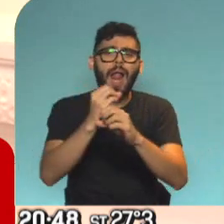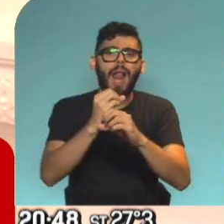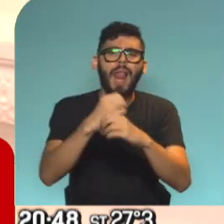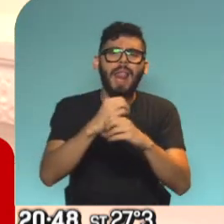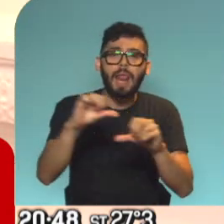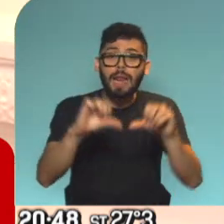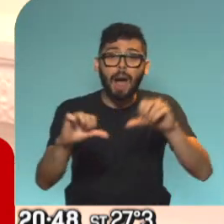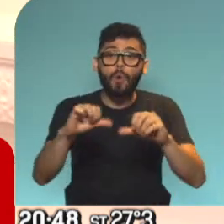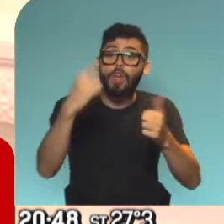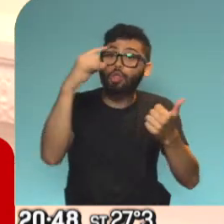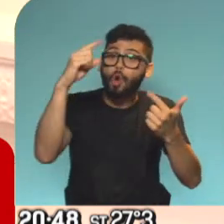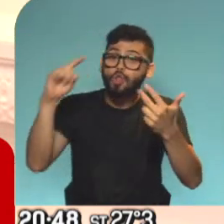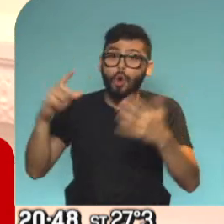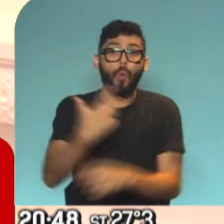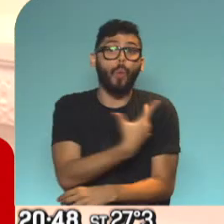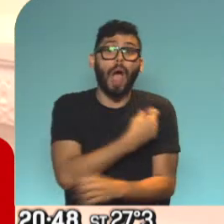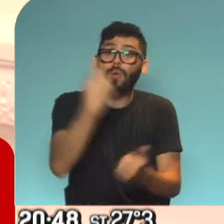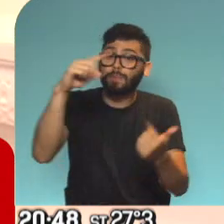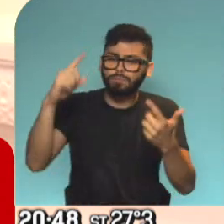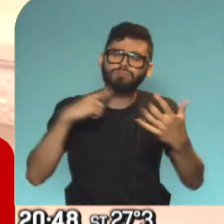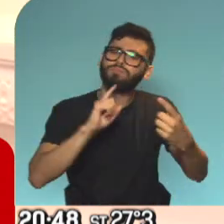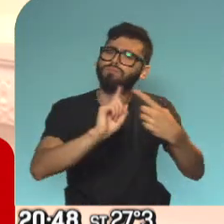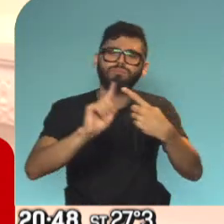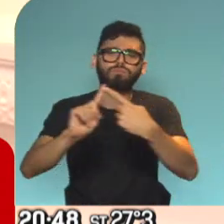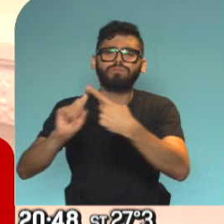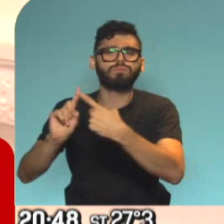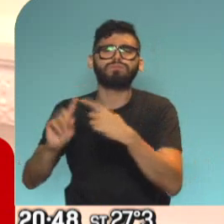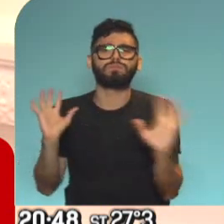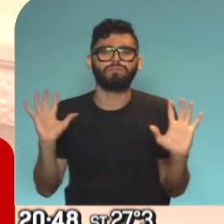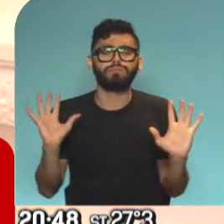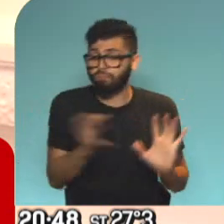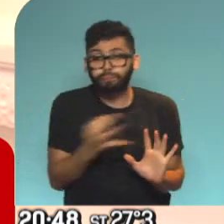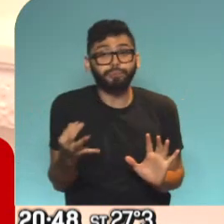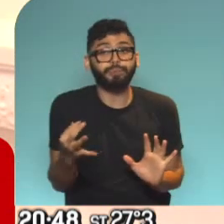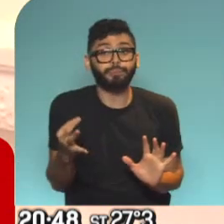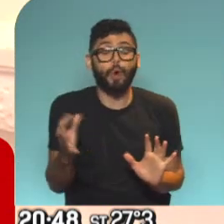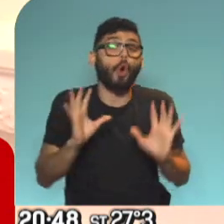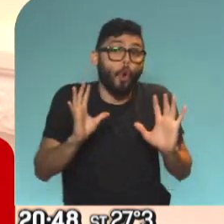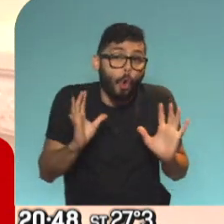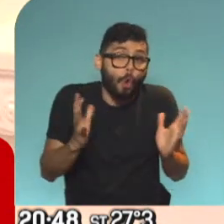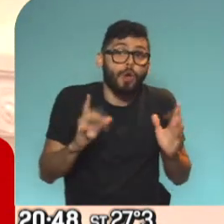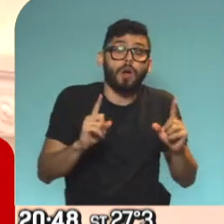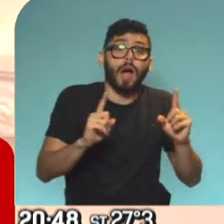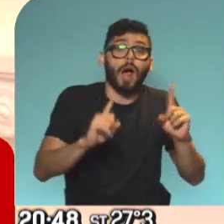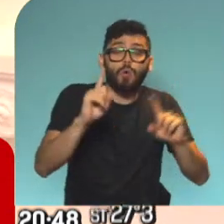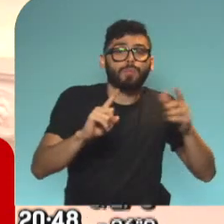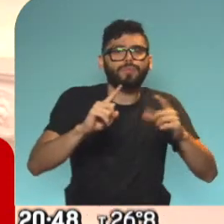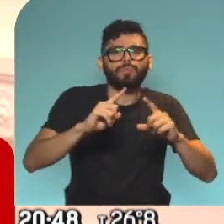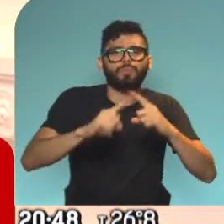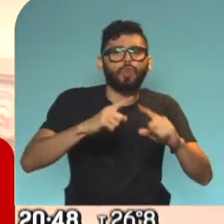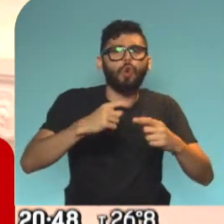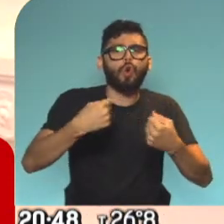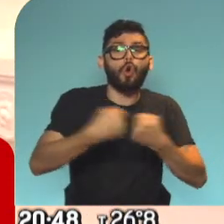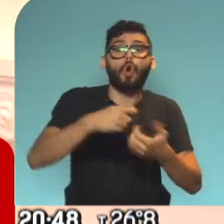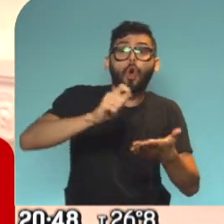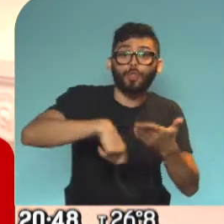tenía a disposición, y así se ha hecho. Obviamente que pudimos ir cerrando contratos con los plazos y los tiempos